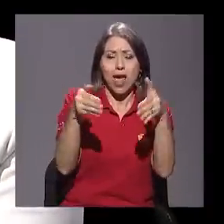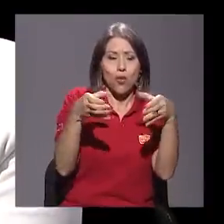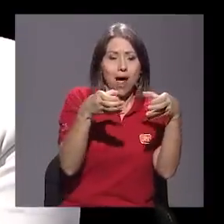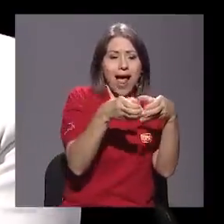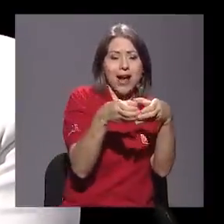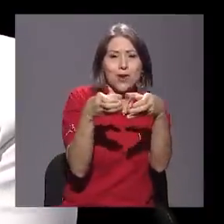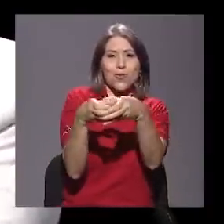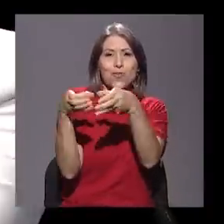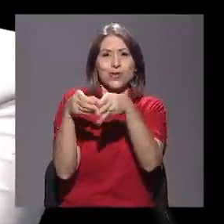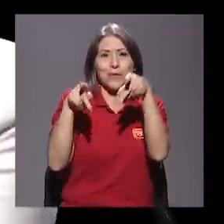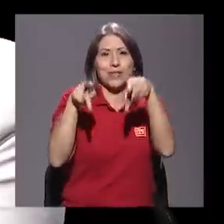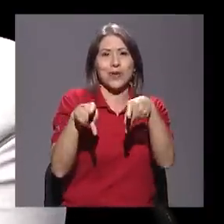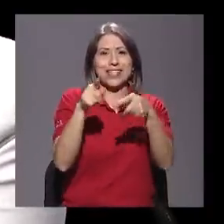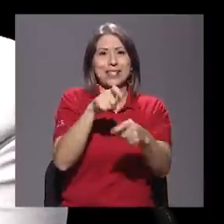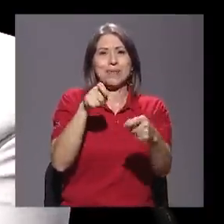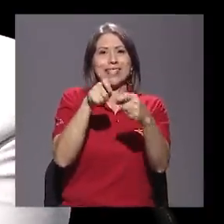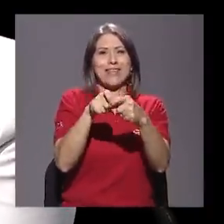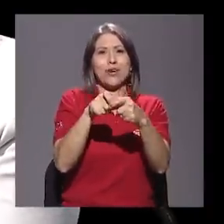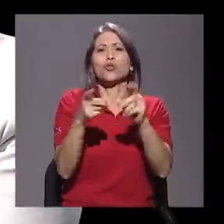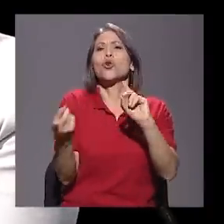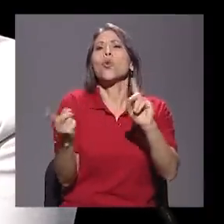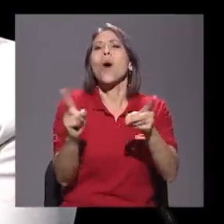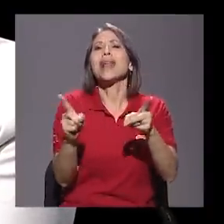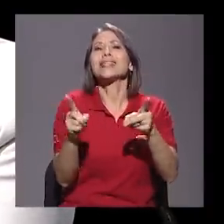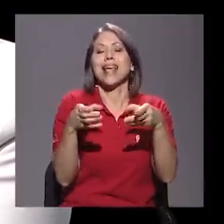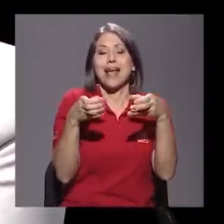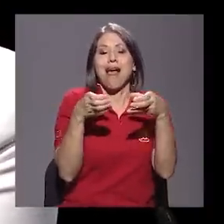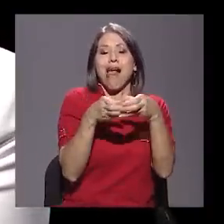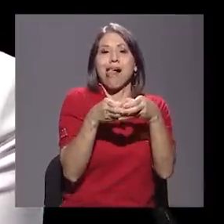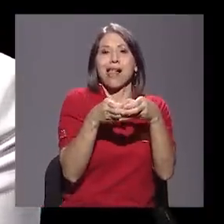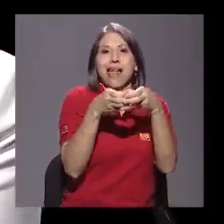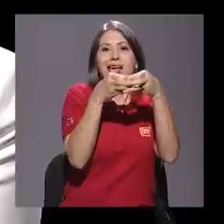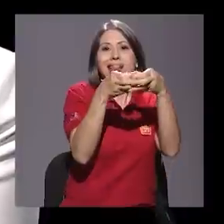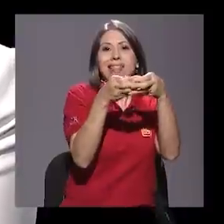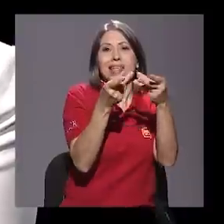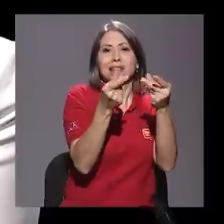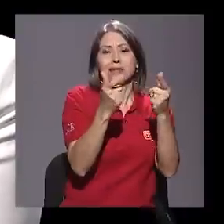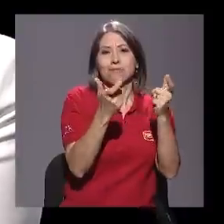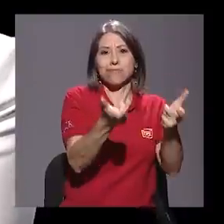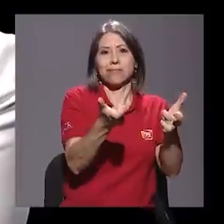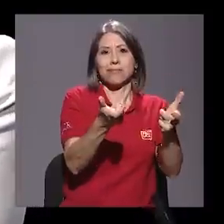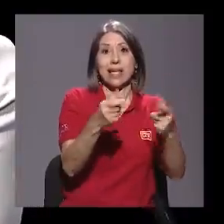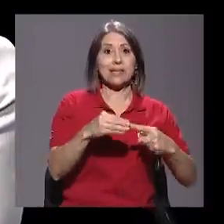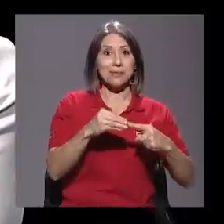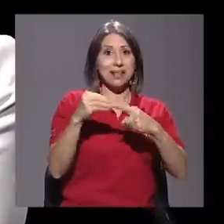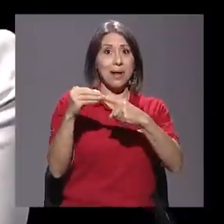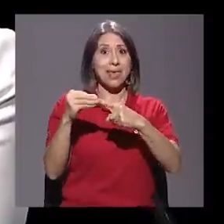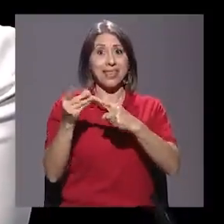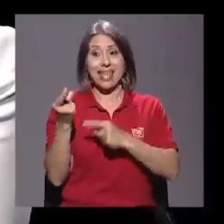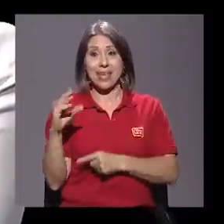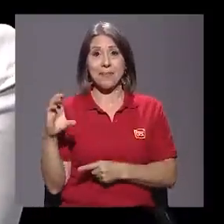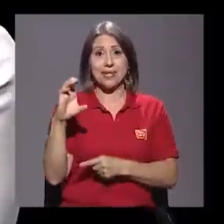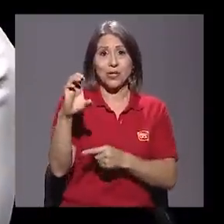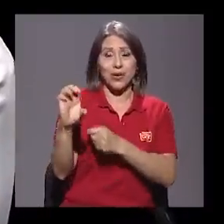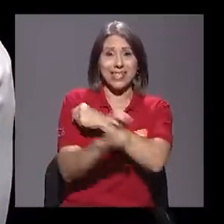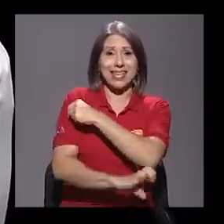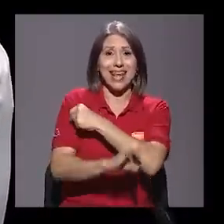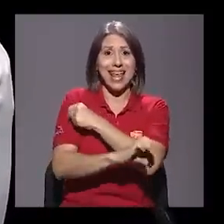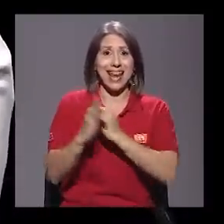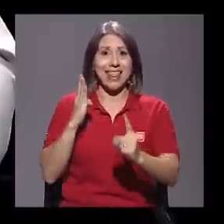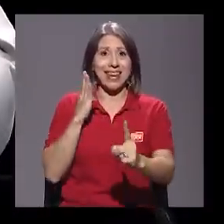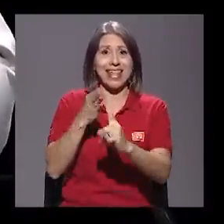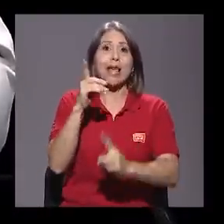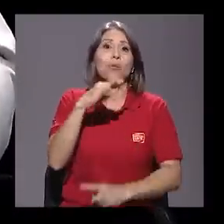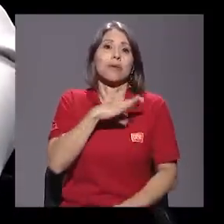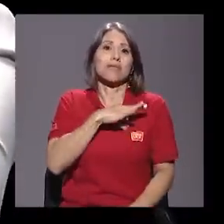muy específicos. ¿Cuáles sectores? Esas élites. Entonces, particularmente, la inversión extranjera directa ha sido uno de los beneficiados del